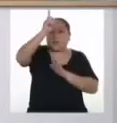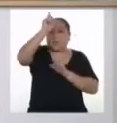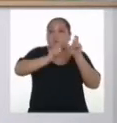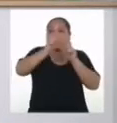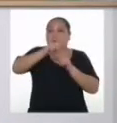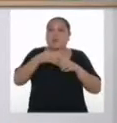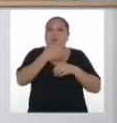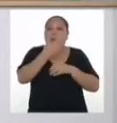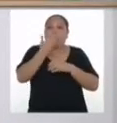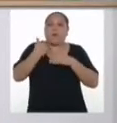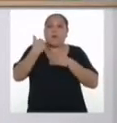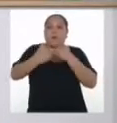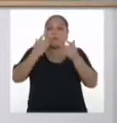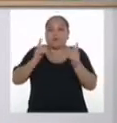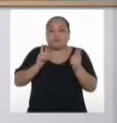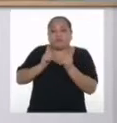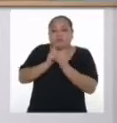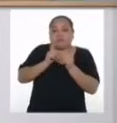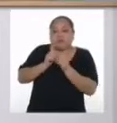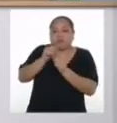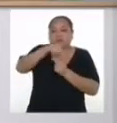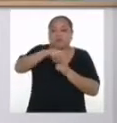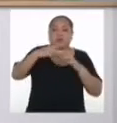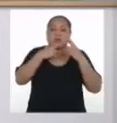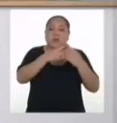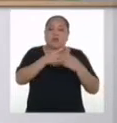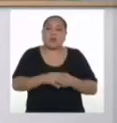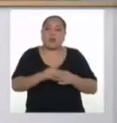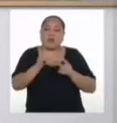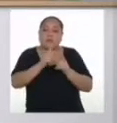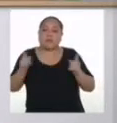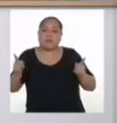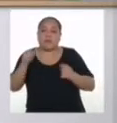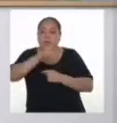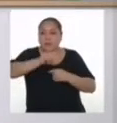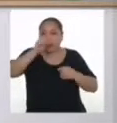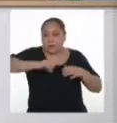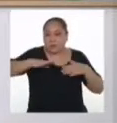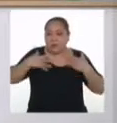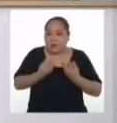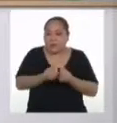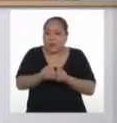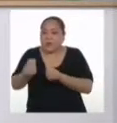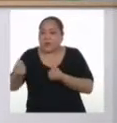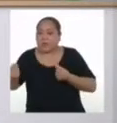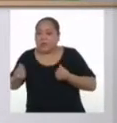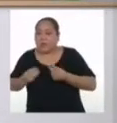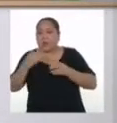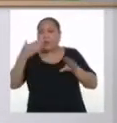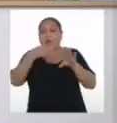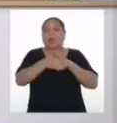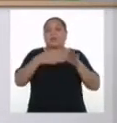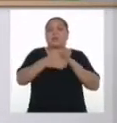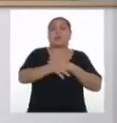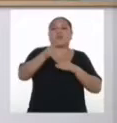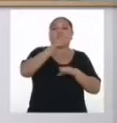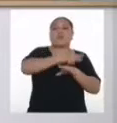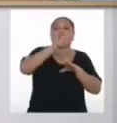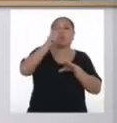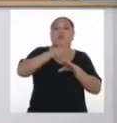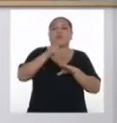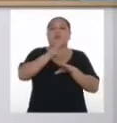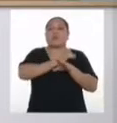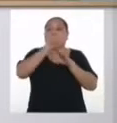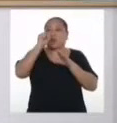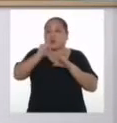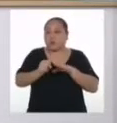en función de la cercanía a las fuentes de agua, de la disponibilidad de tierras, del acceso a los recursos para